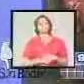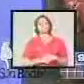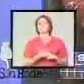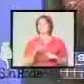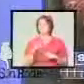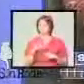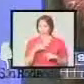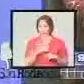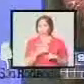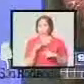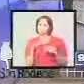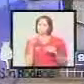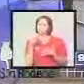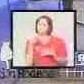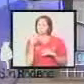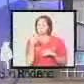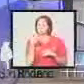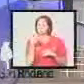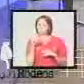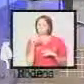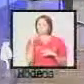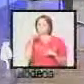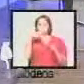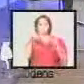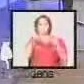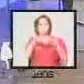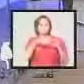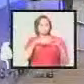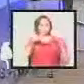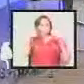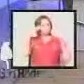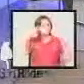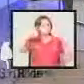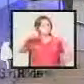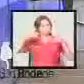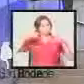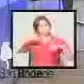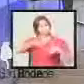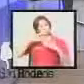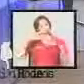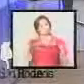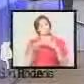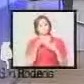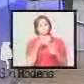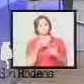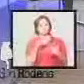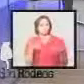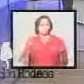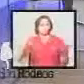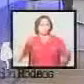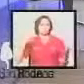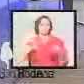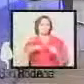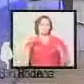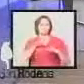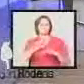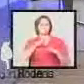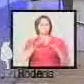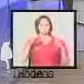fondos especiales atendimos a estas personas, ¿verdad? Y ya hoy cuentan con una vivienda, ¿verdad? Que es tal vez el bien más